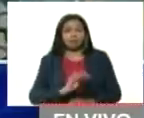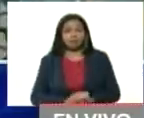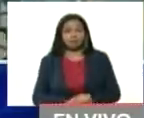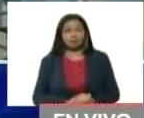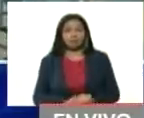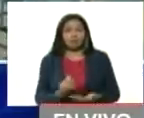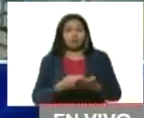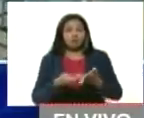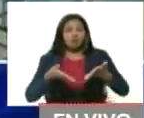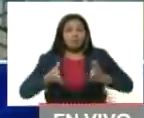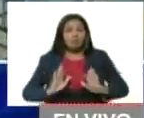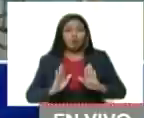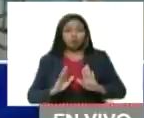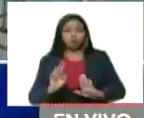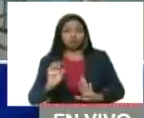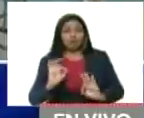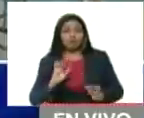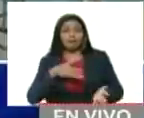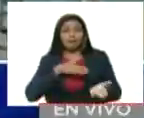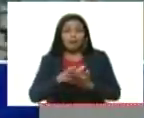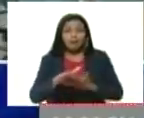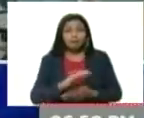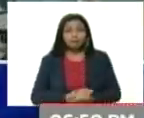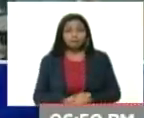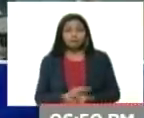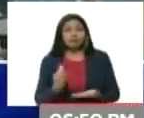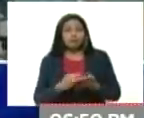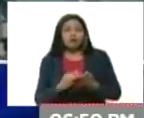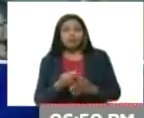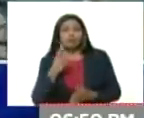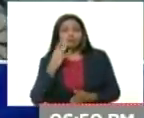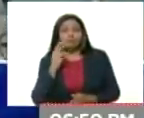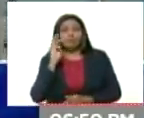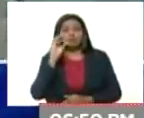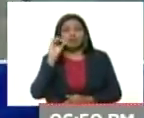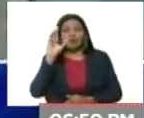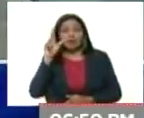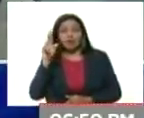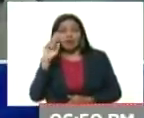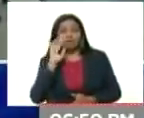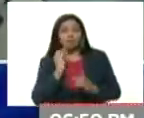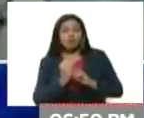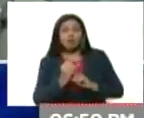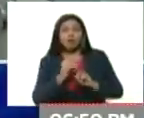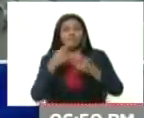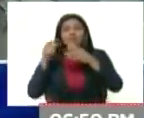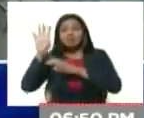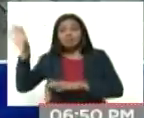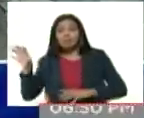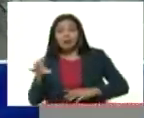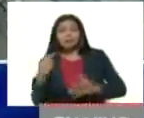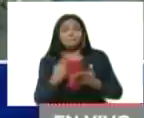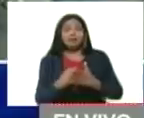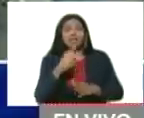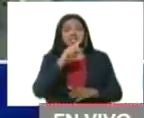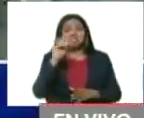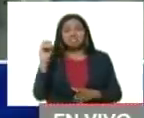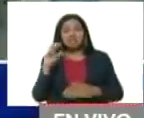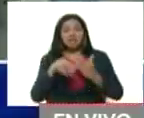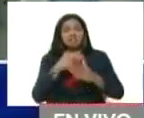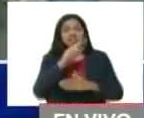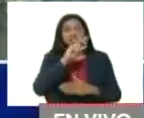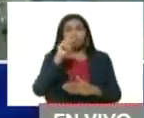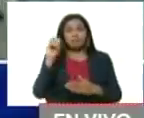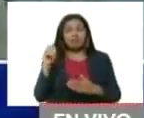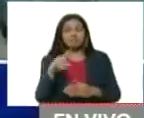de los partos, gratuito. El costo de las pruebas PCR, que en otros países las cobran en 100, 120, en Estados Unidos